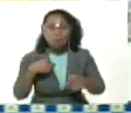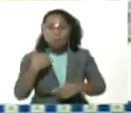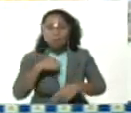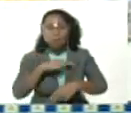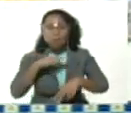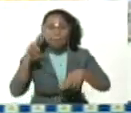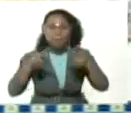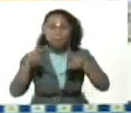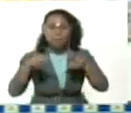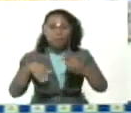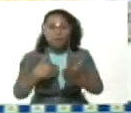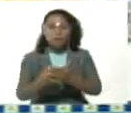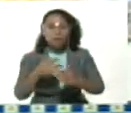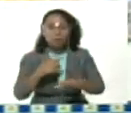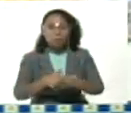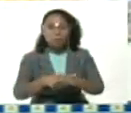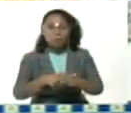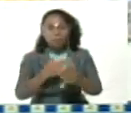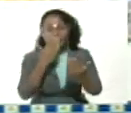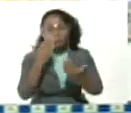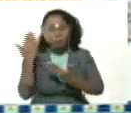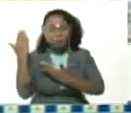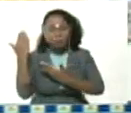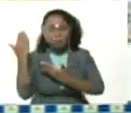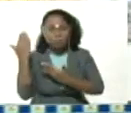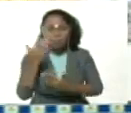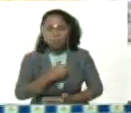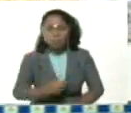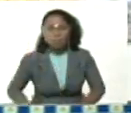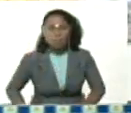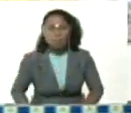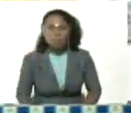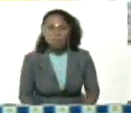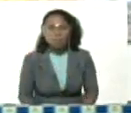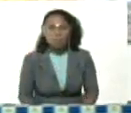hasta el momento. Adelante, presidente.